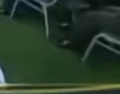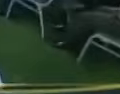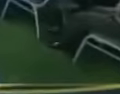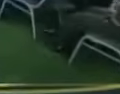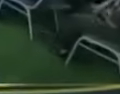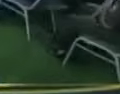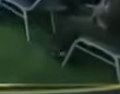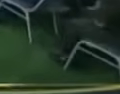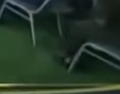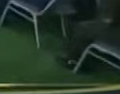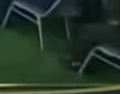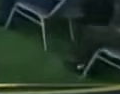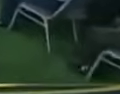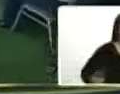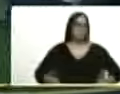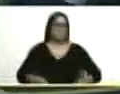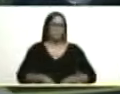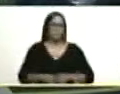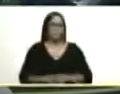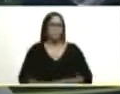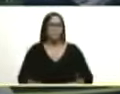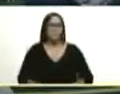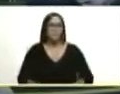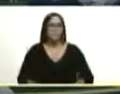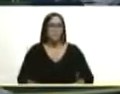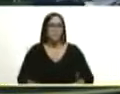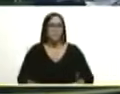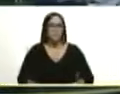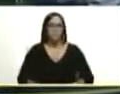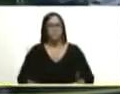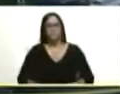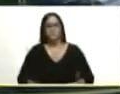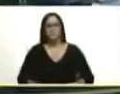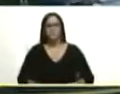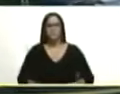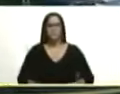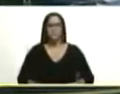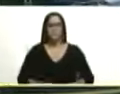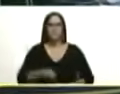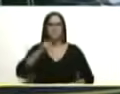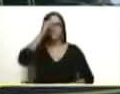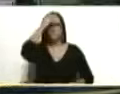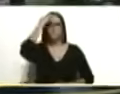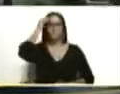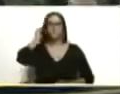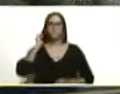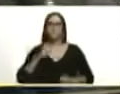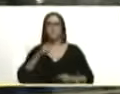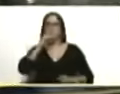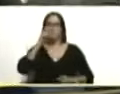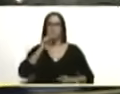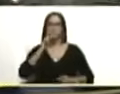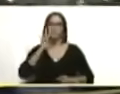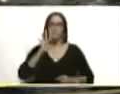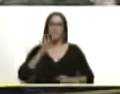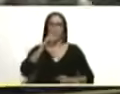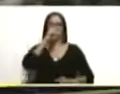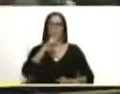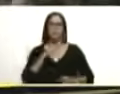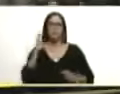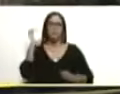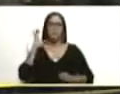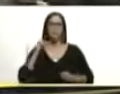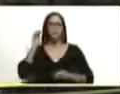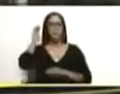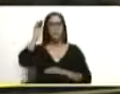en cadena nacional de radio y televisión celebrando 25 años de patria, de futuro,